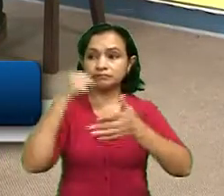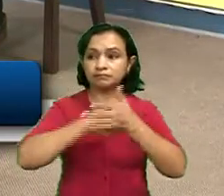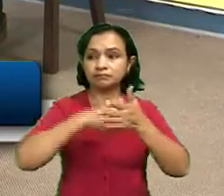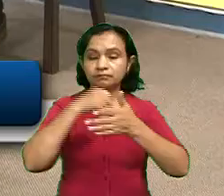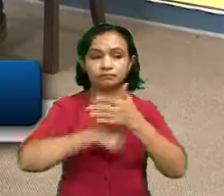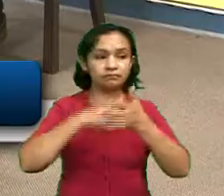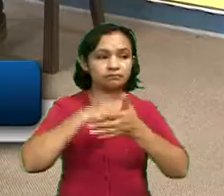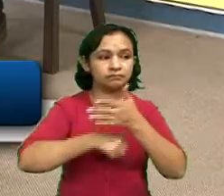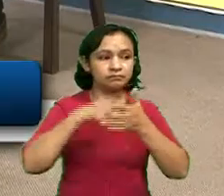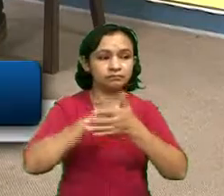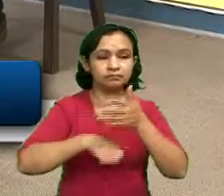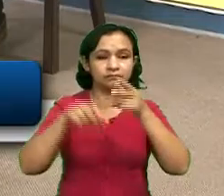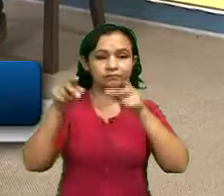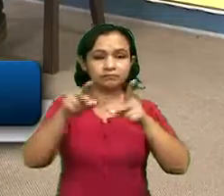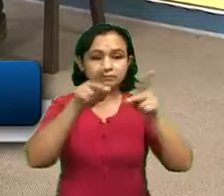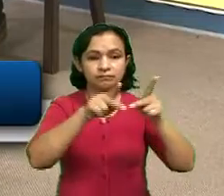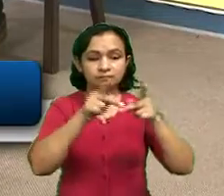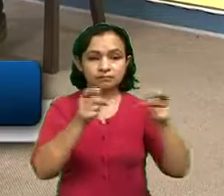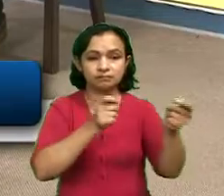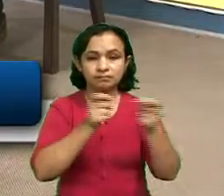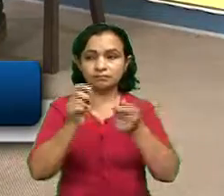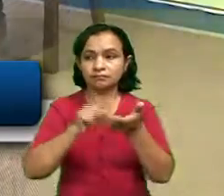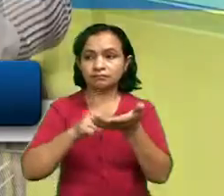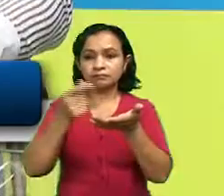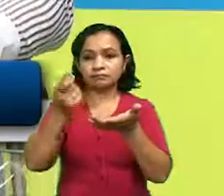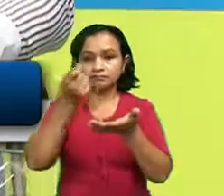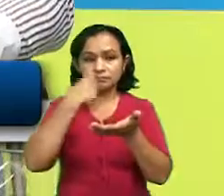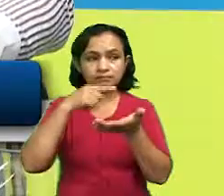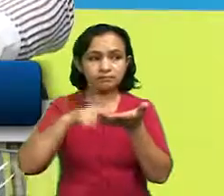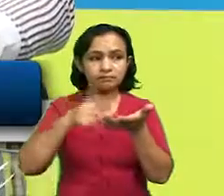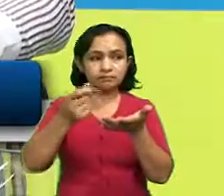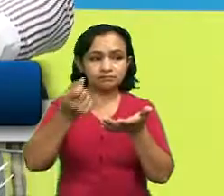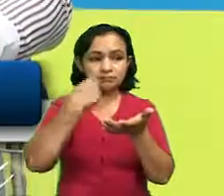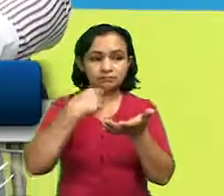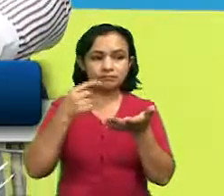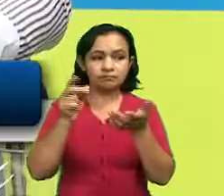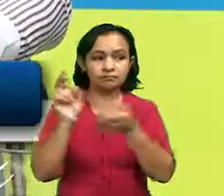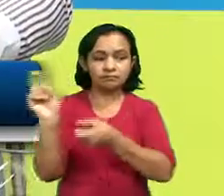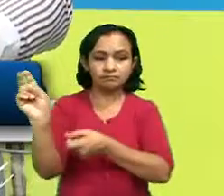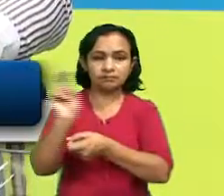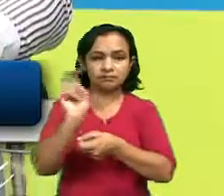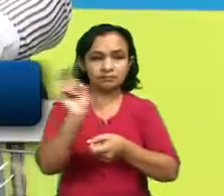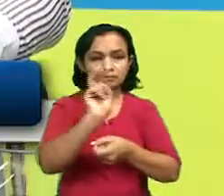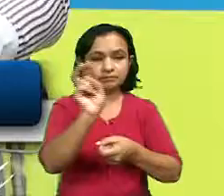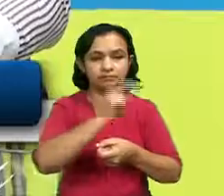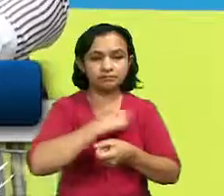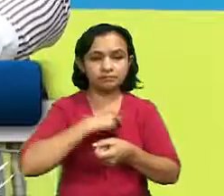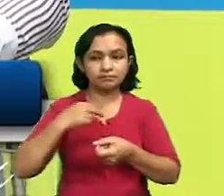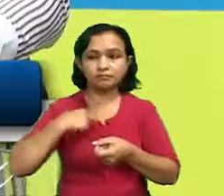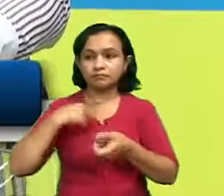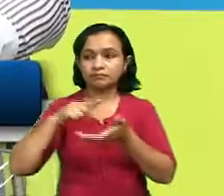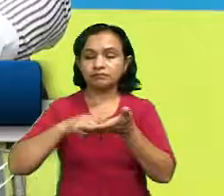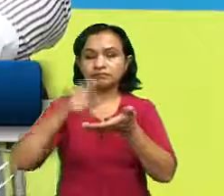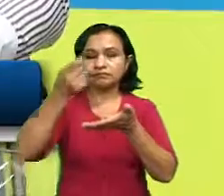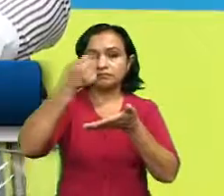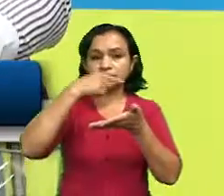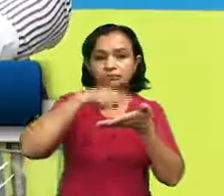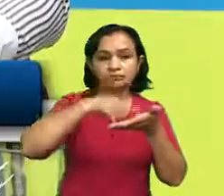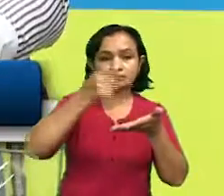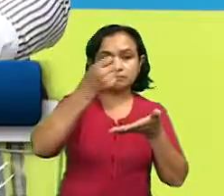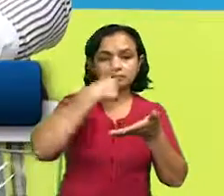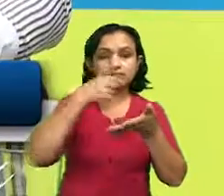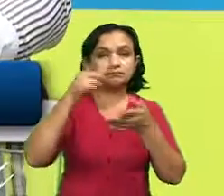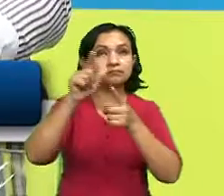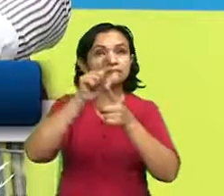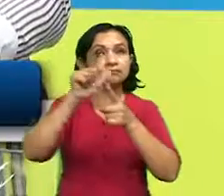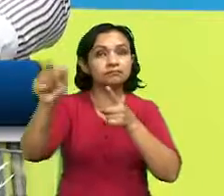los conocimientos de las personas que manejan los insumos médicos y también de los supervisores que andan en la farmacia. Eso fue hace